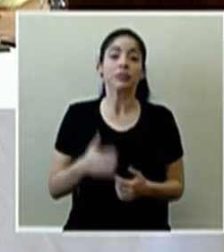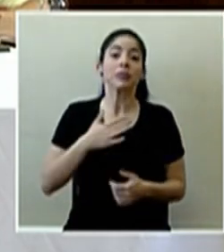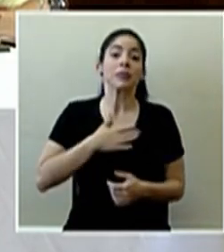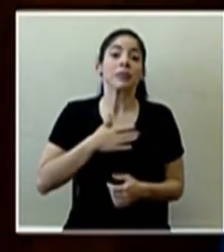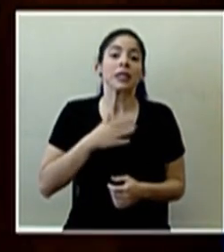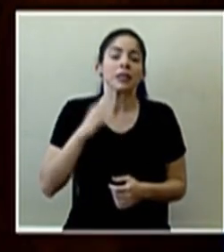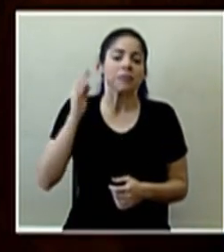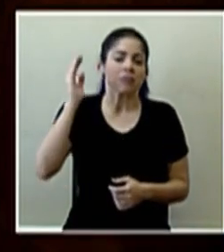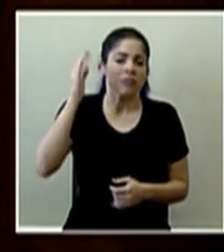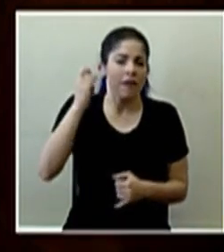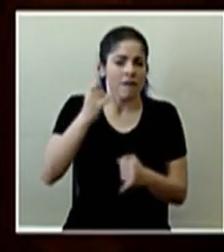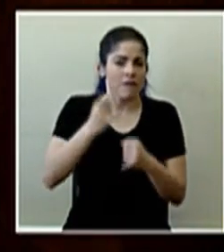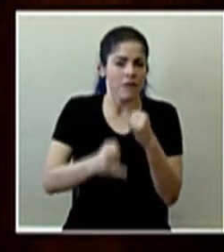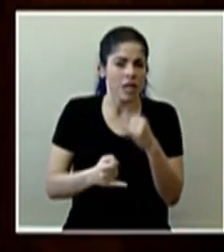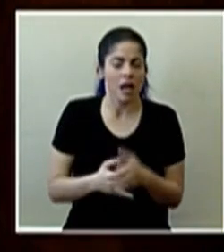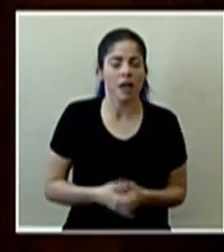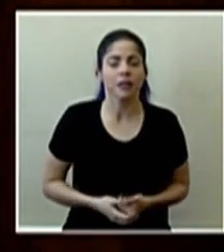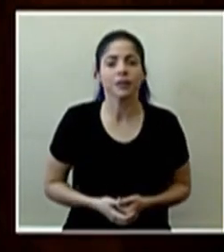Mensaje final es